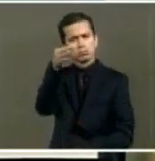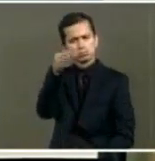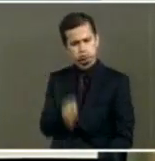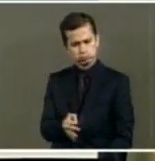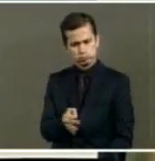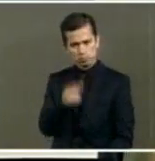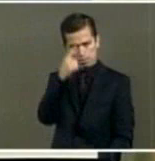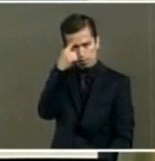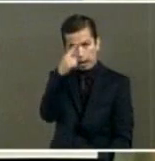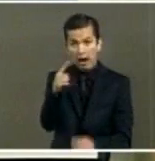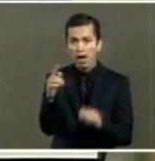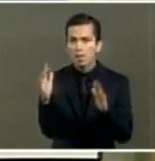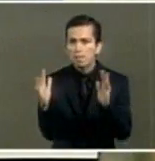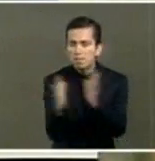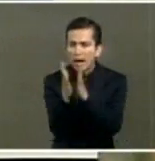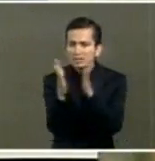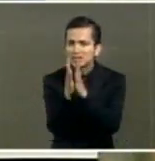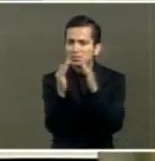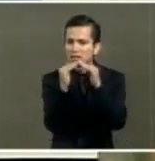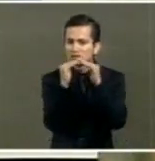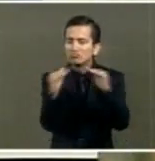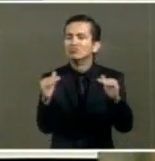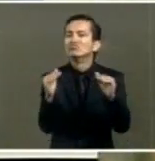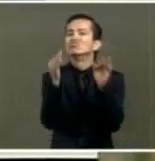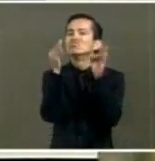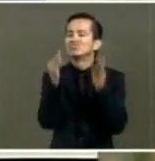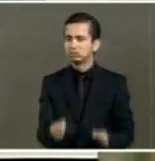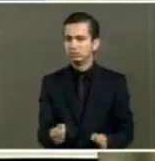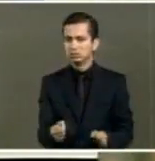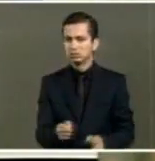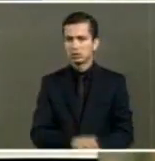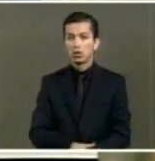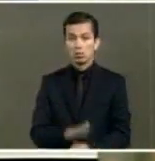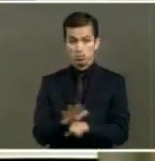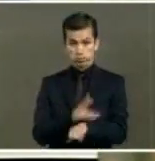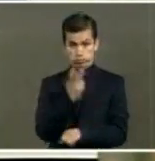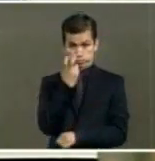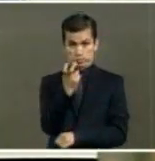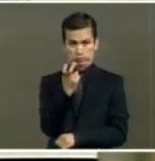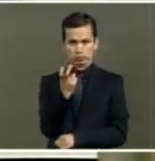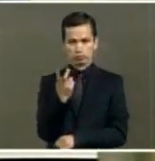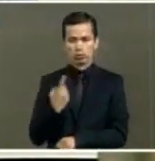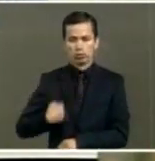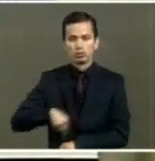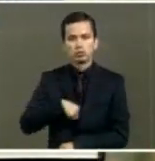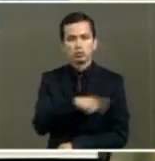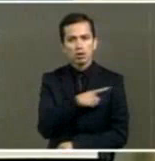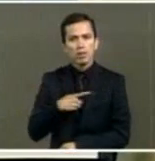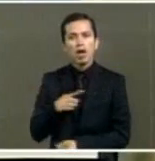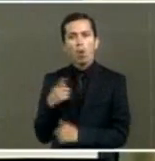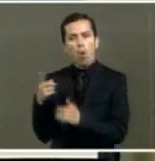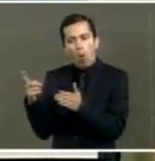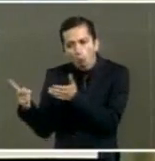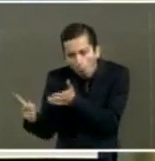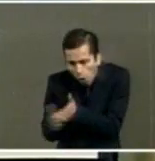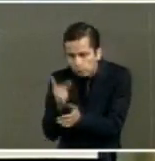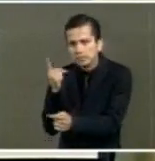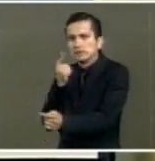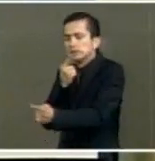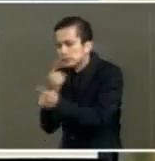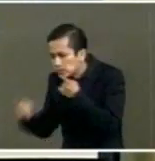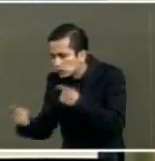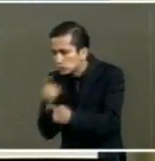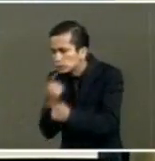efectiva. Y por eso es fundamental que se retome el debate de la reforma política. Es urgente